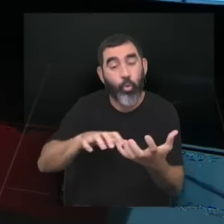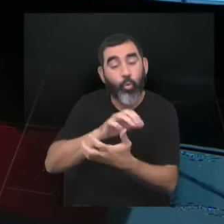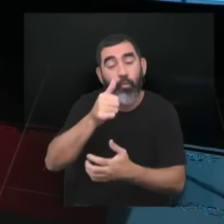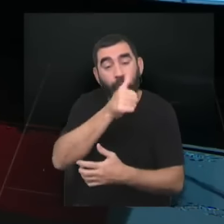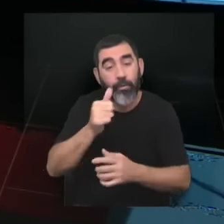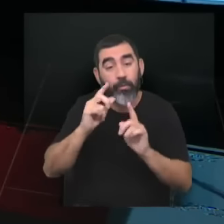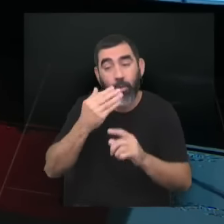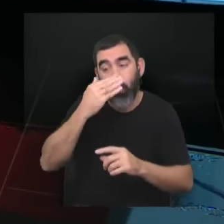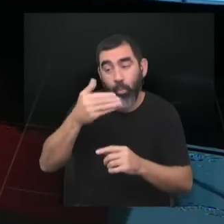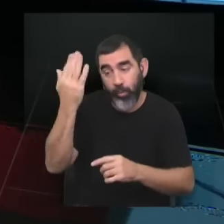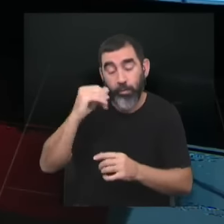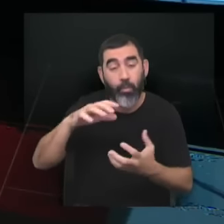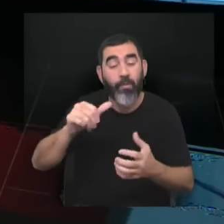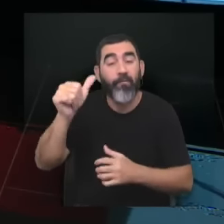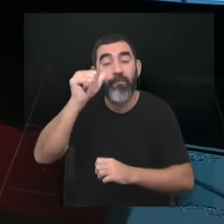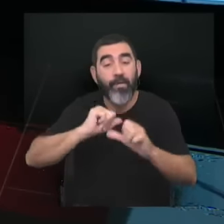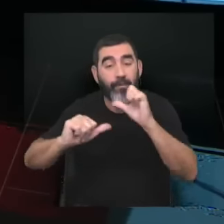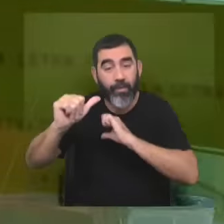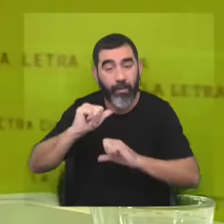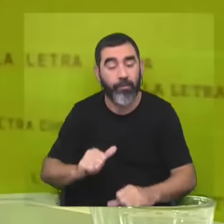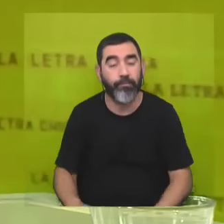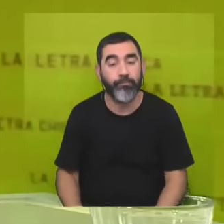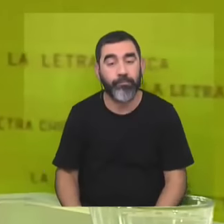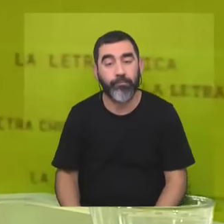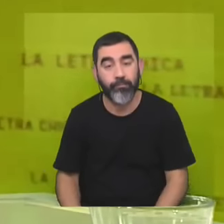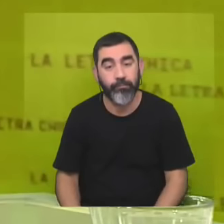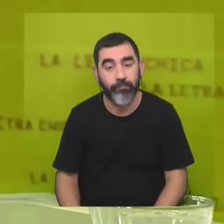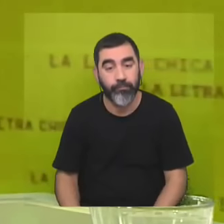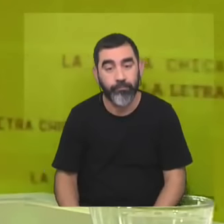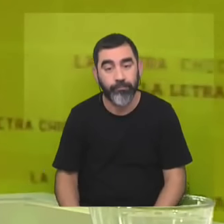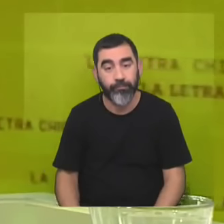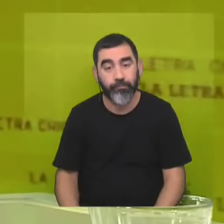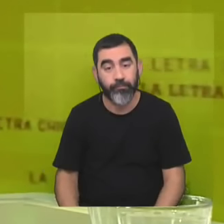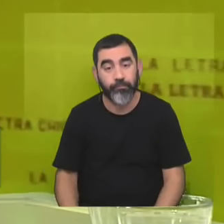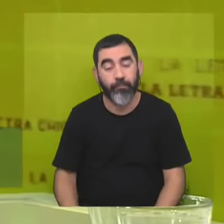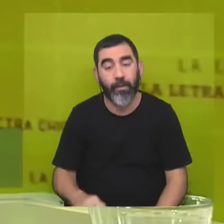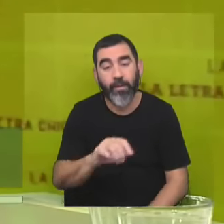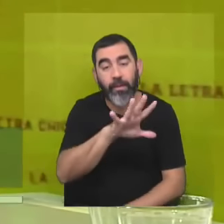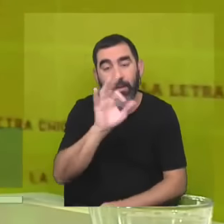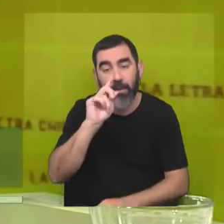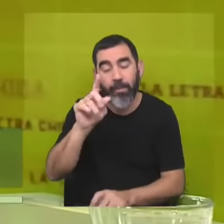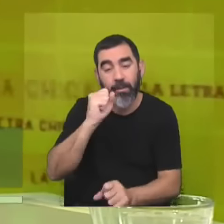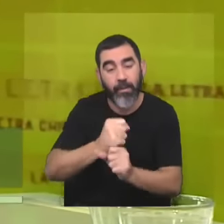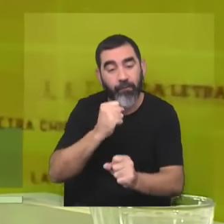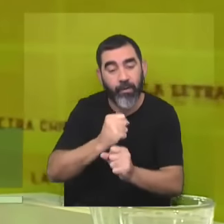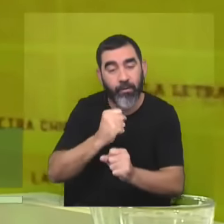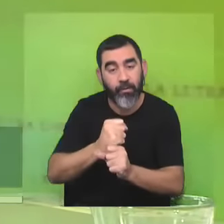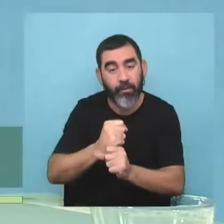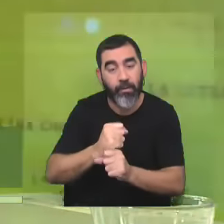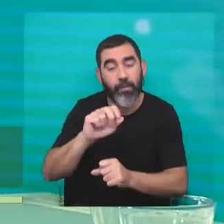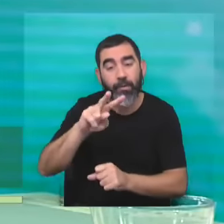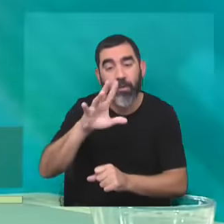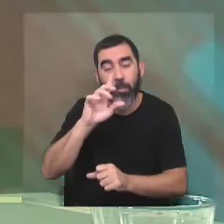el recién mencionado de la bebida hay que pensar en los más de 500,000 trabajadores y trabajadoras que Hoy ganan menos de